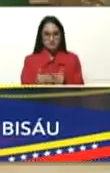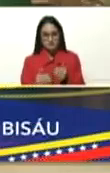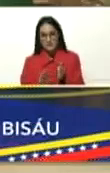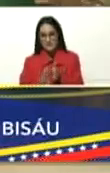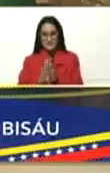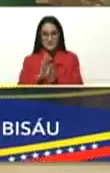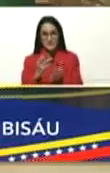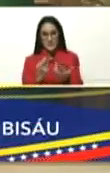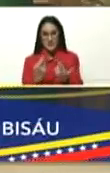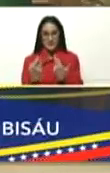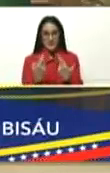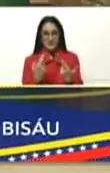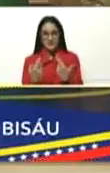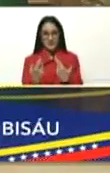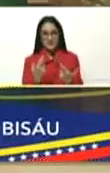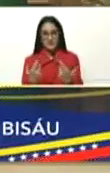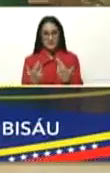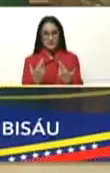las relaciones